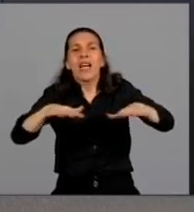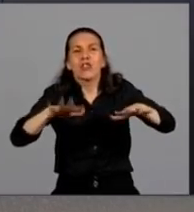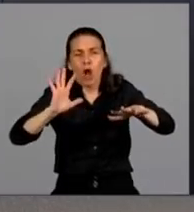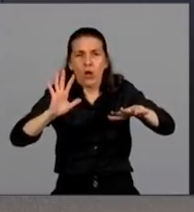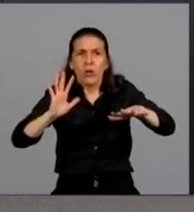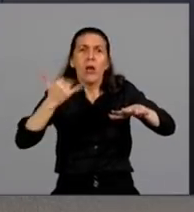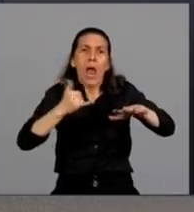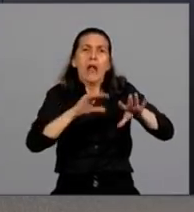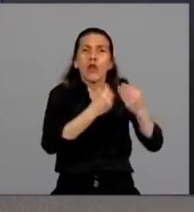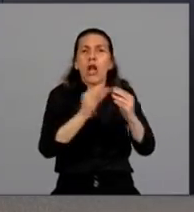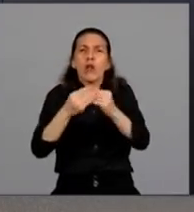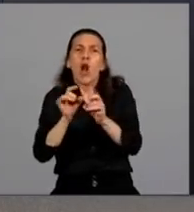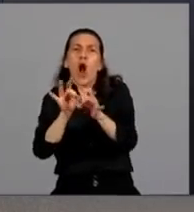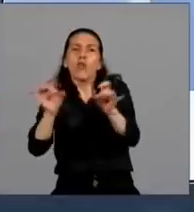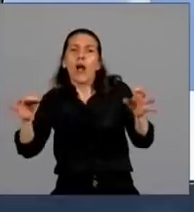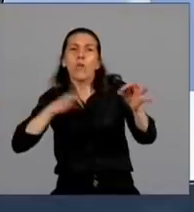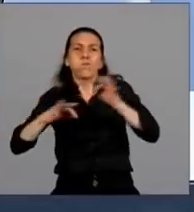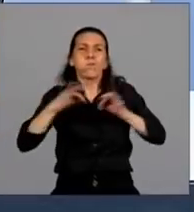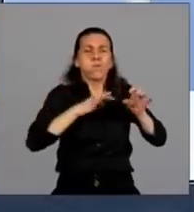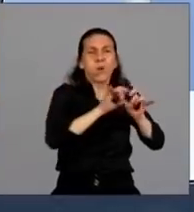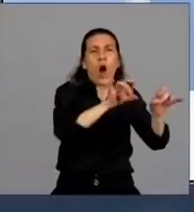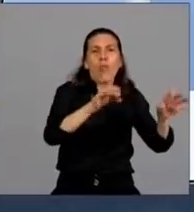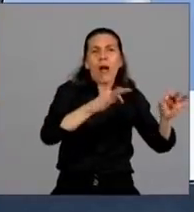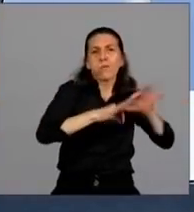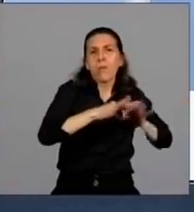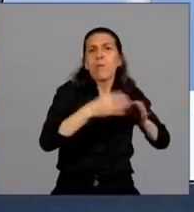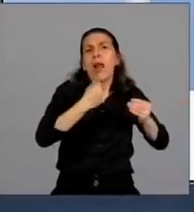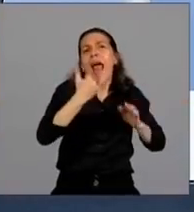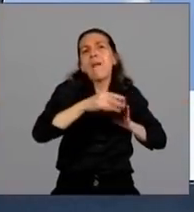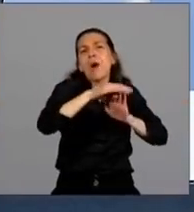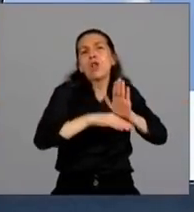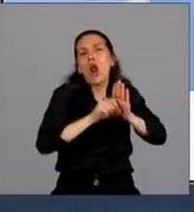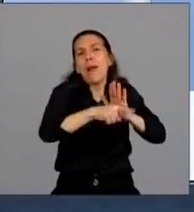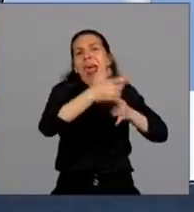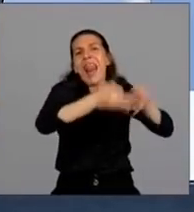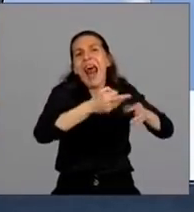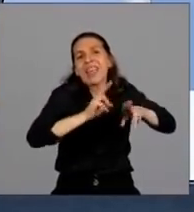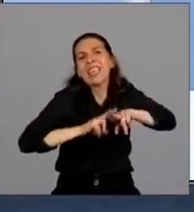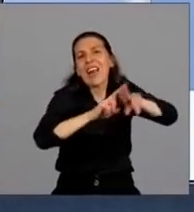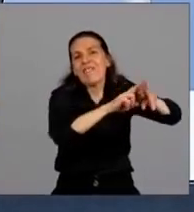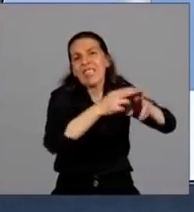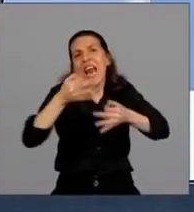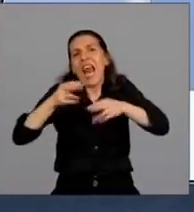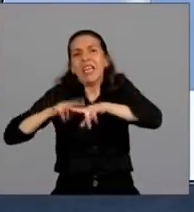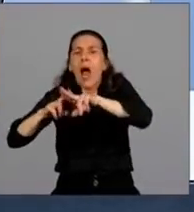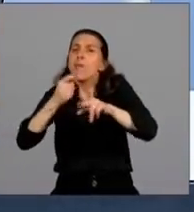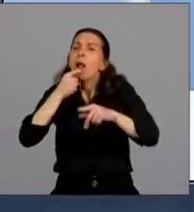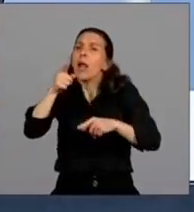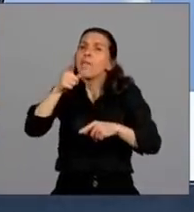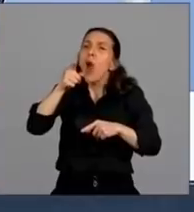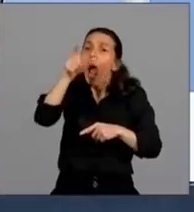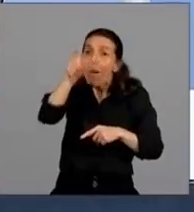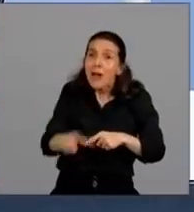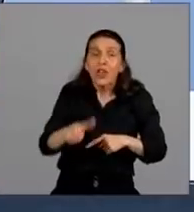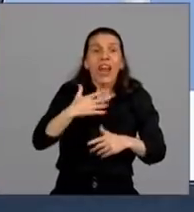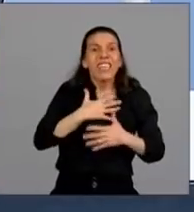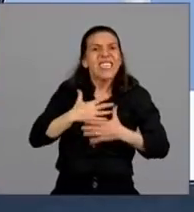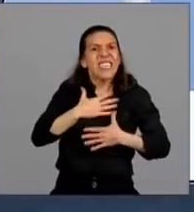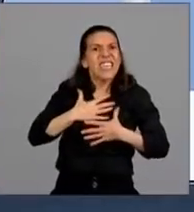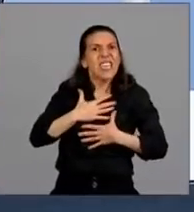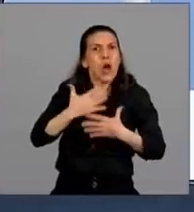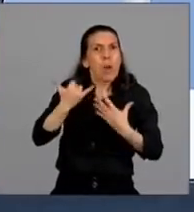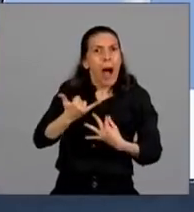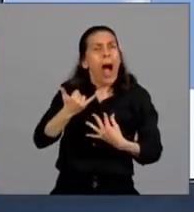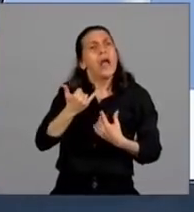tiene que haber diferencias, porque se testea siguiendo un protocolo donde tienen que tener síntomas y tener proximidad con alguien que haya